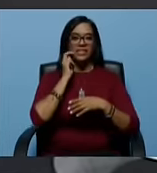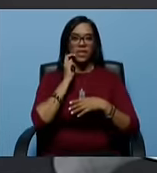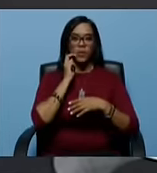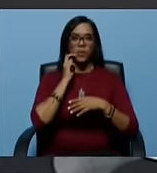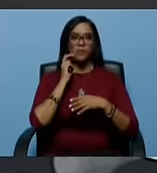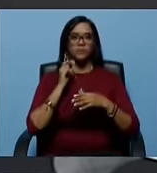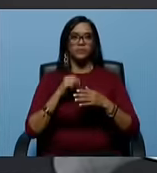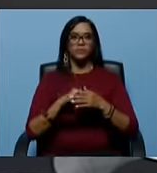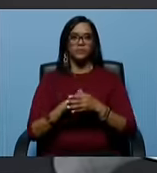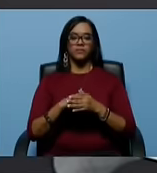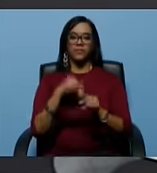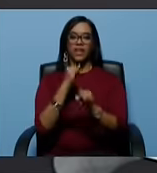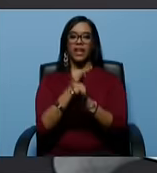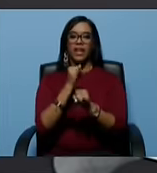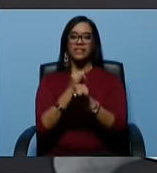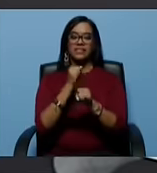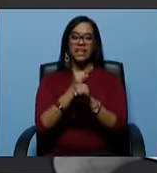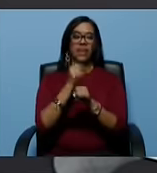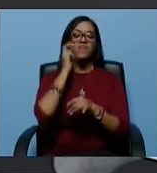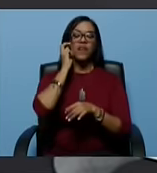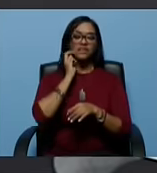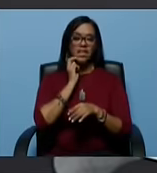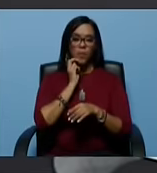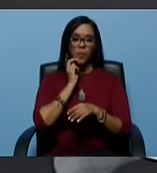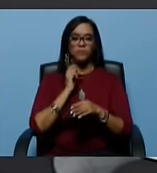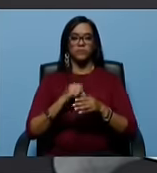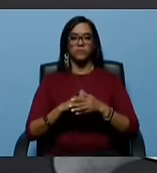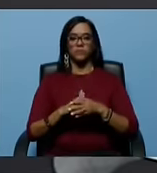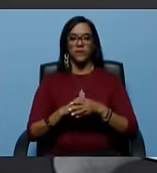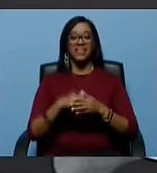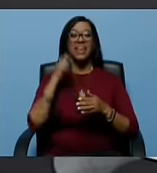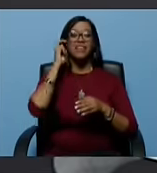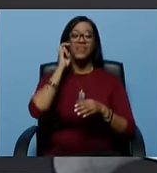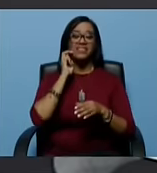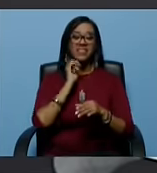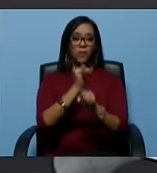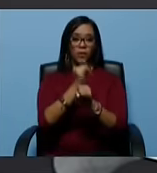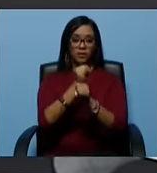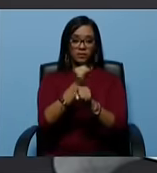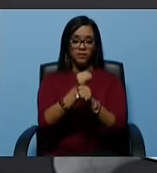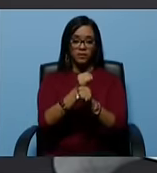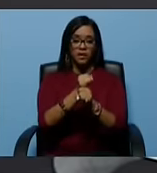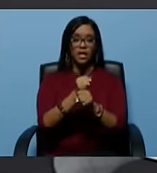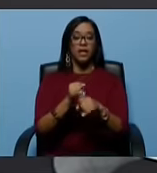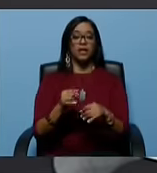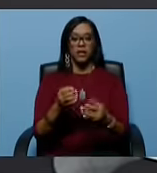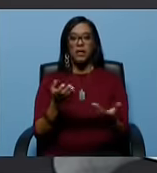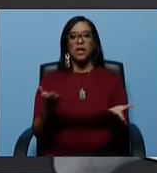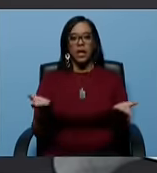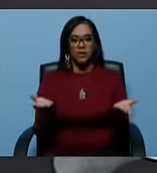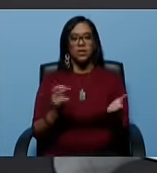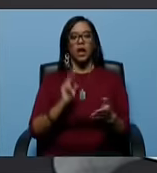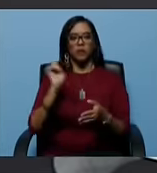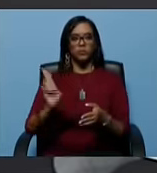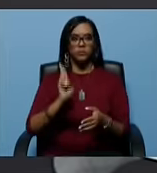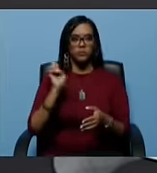del ciberfascismo, del fascismo digital, que es, bueno, la